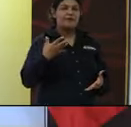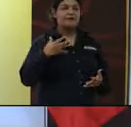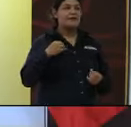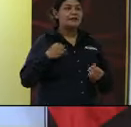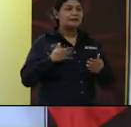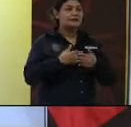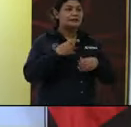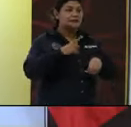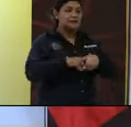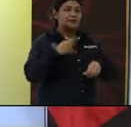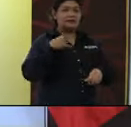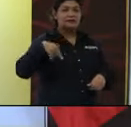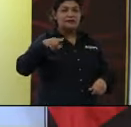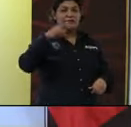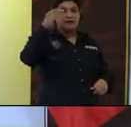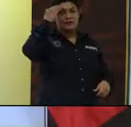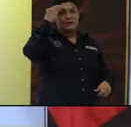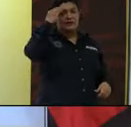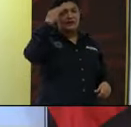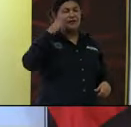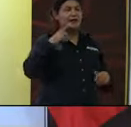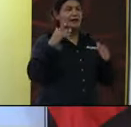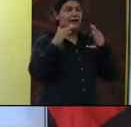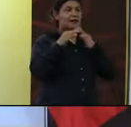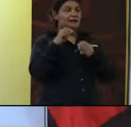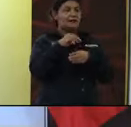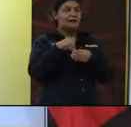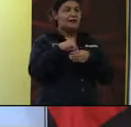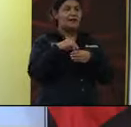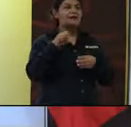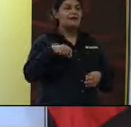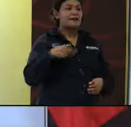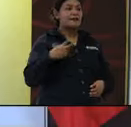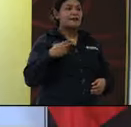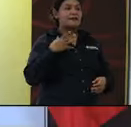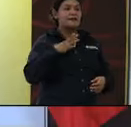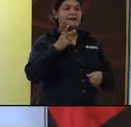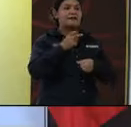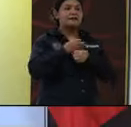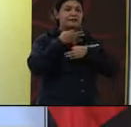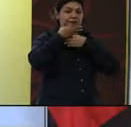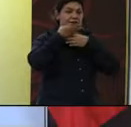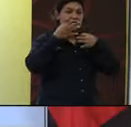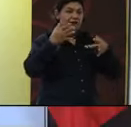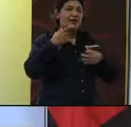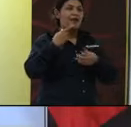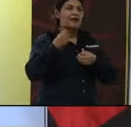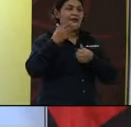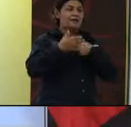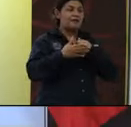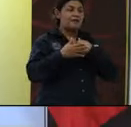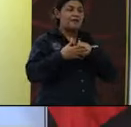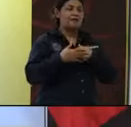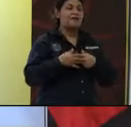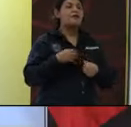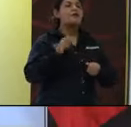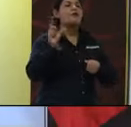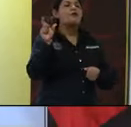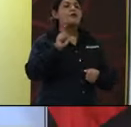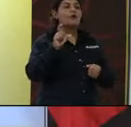más vamos a ir a conocer la casa y también les vamos a informar en la próxima mañanera